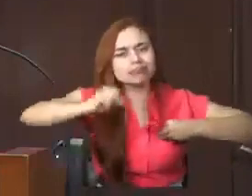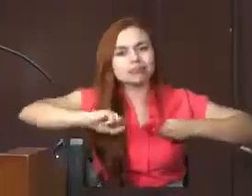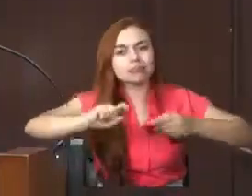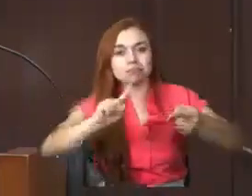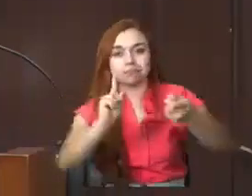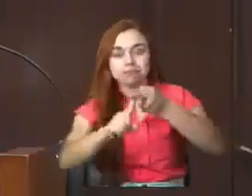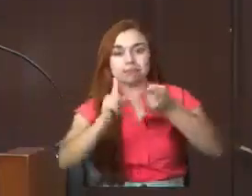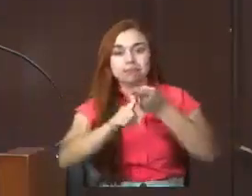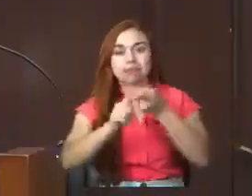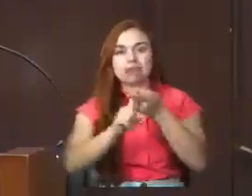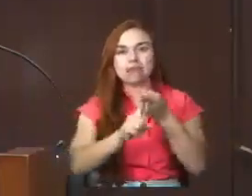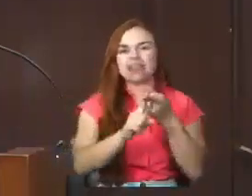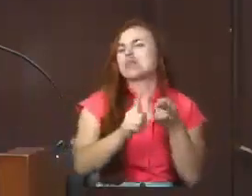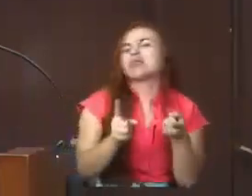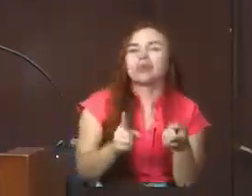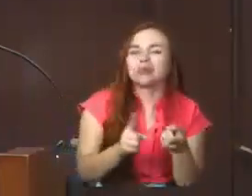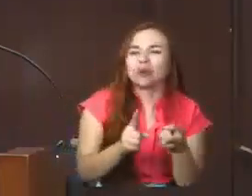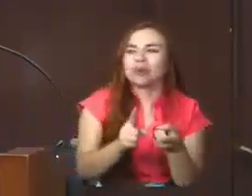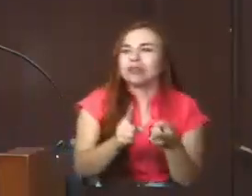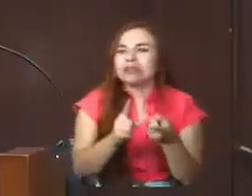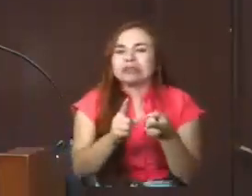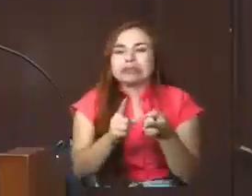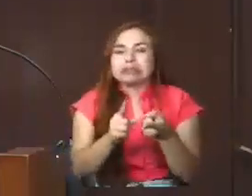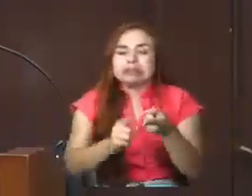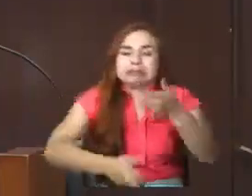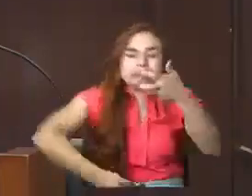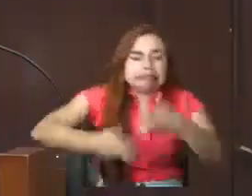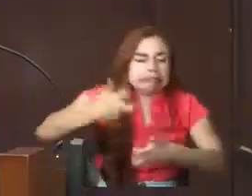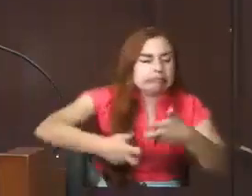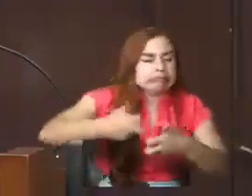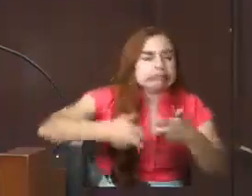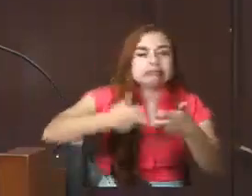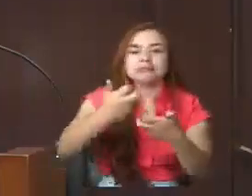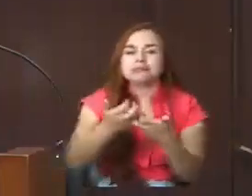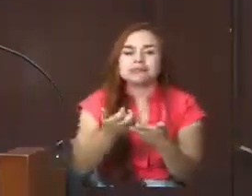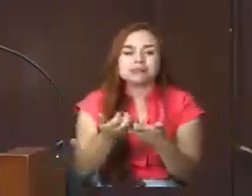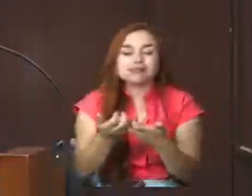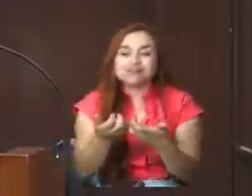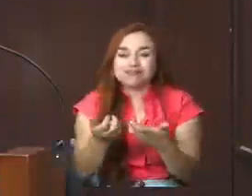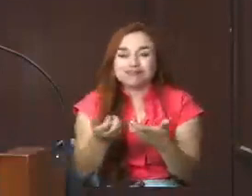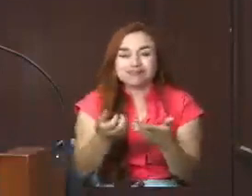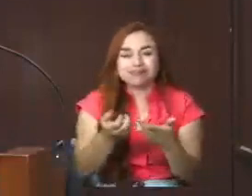Segundo, lo que señalamos en Comisión de Gobiernos después de verificar dos